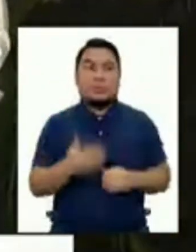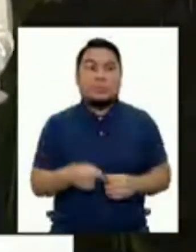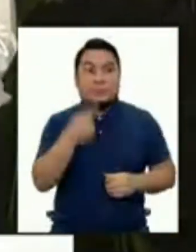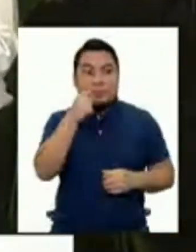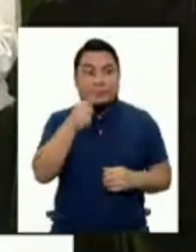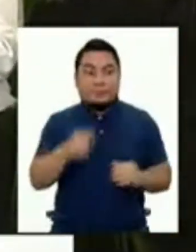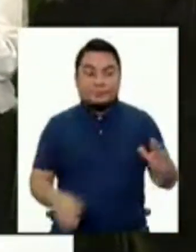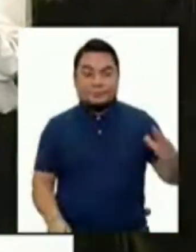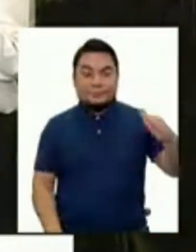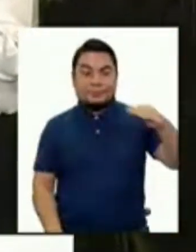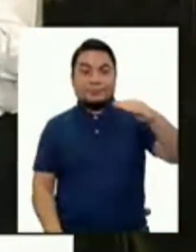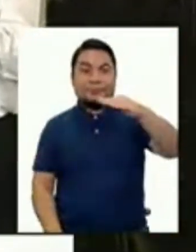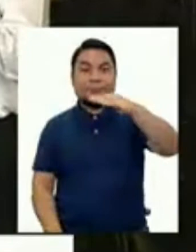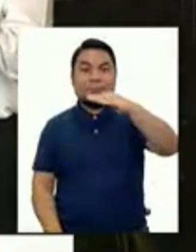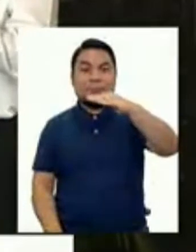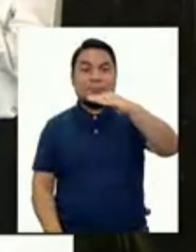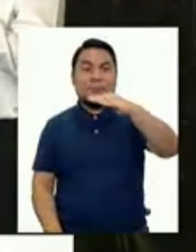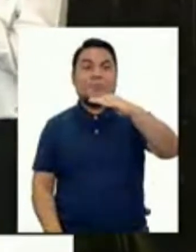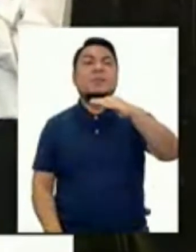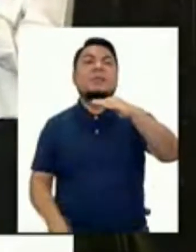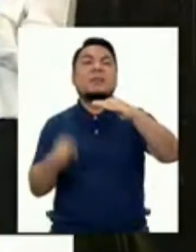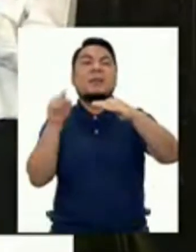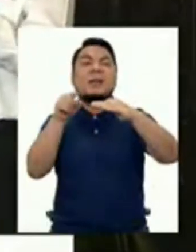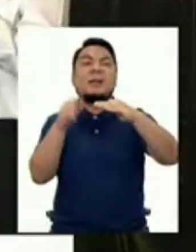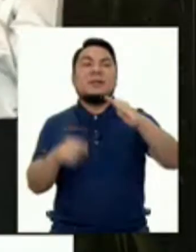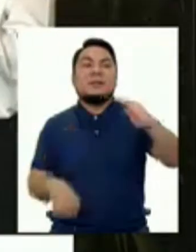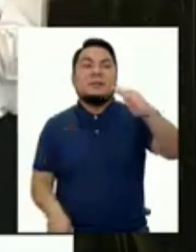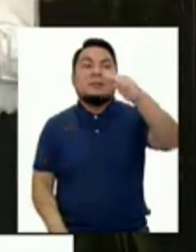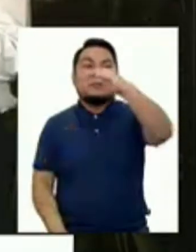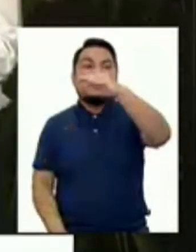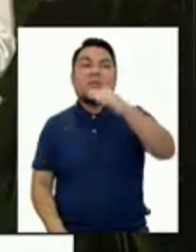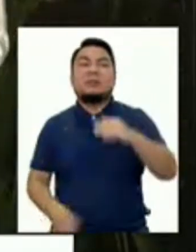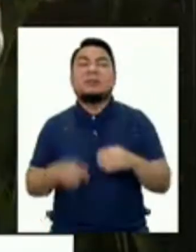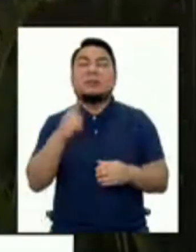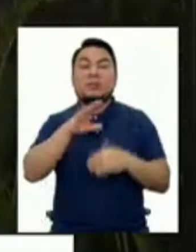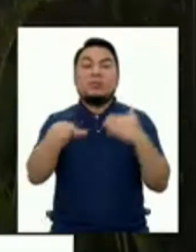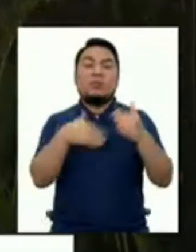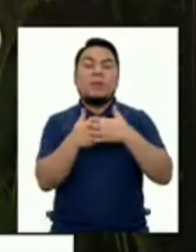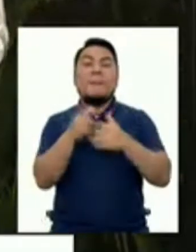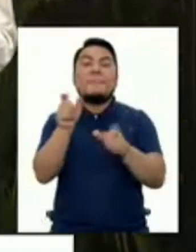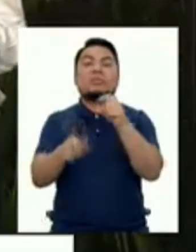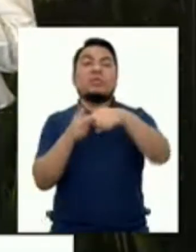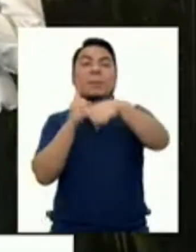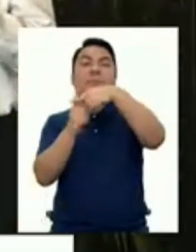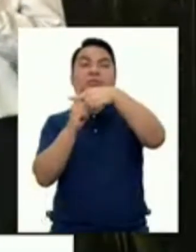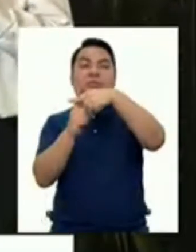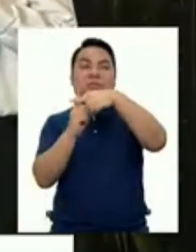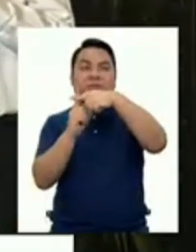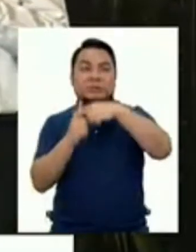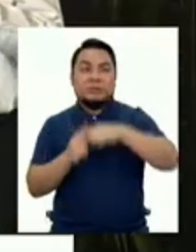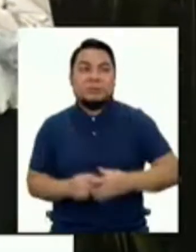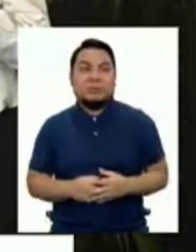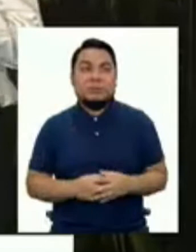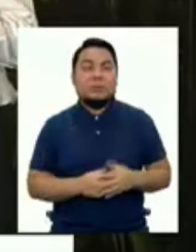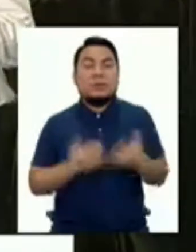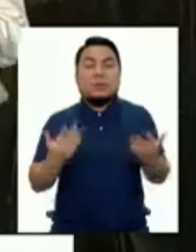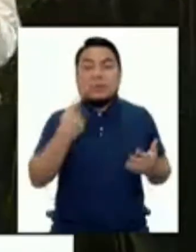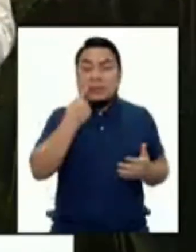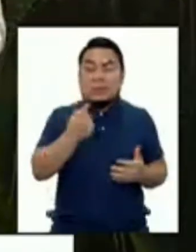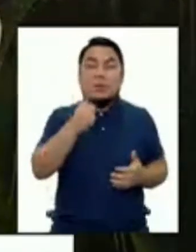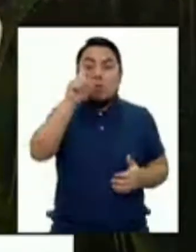de acá es la total de casos positivos. Hemos dicho que hay